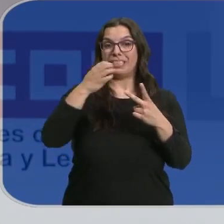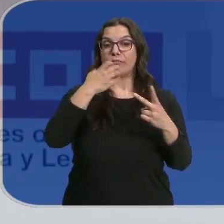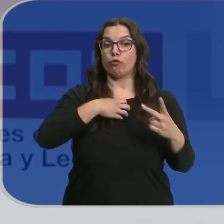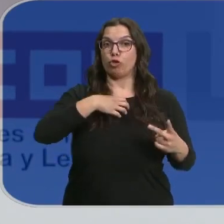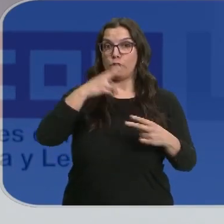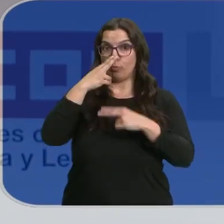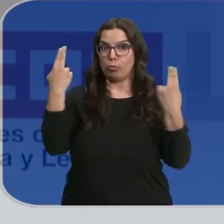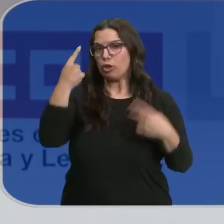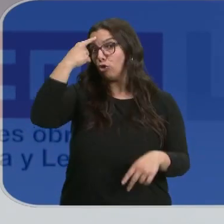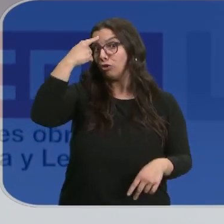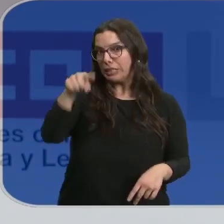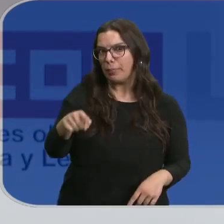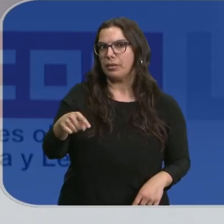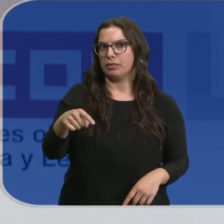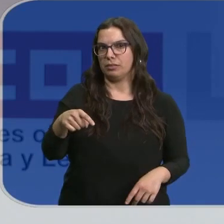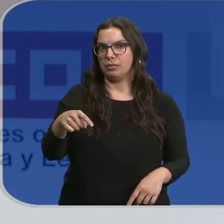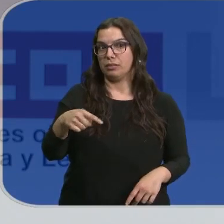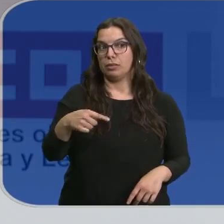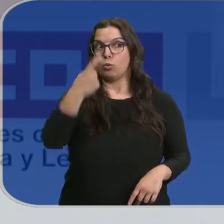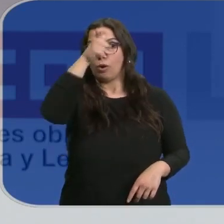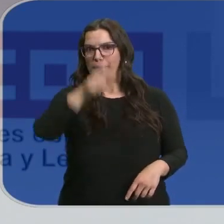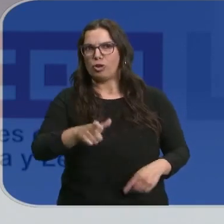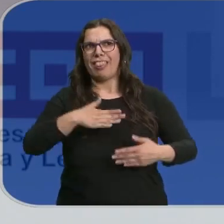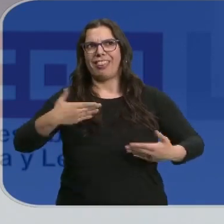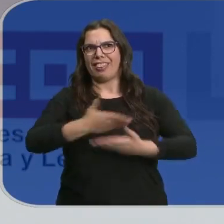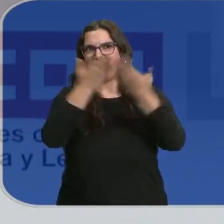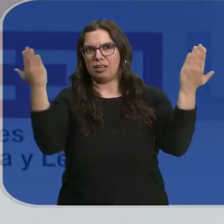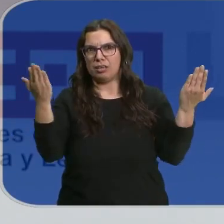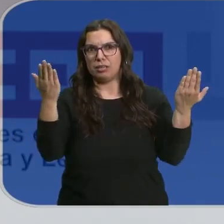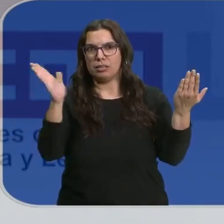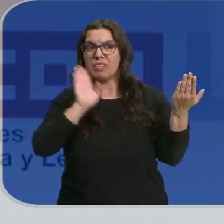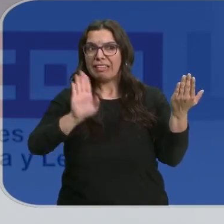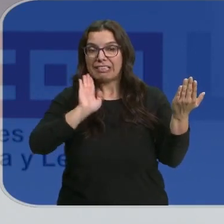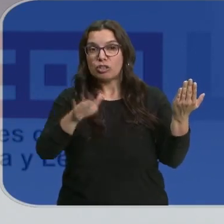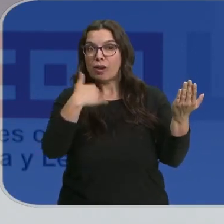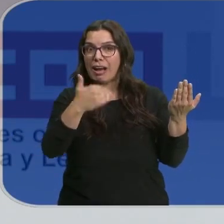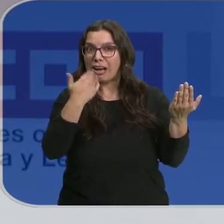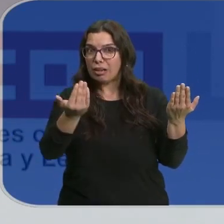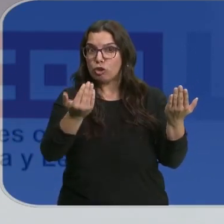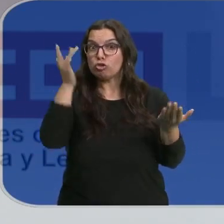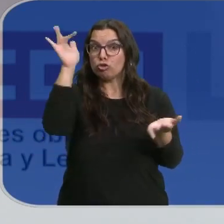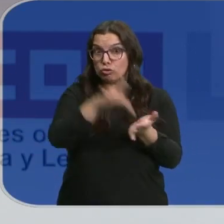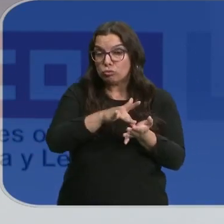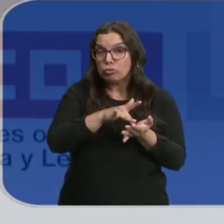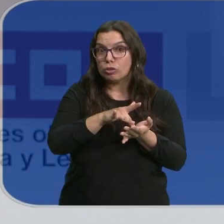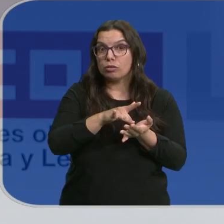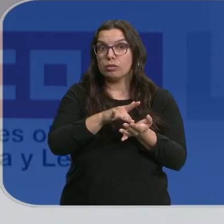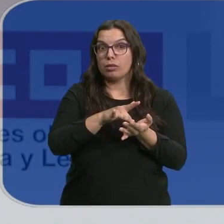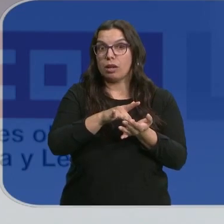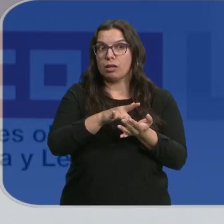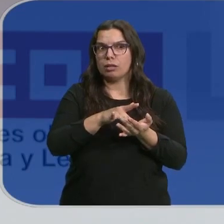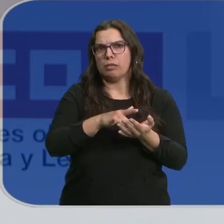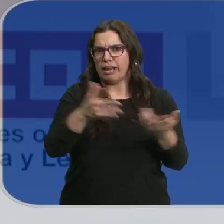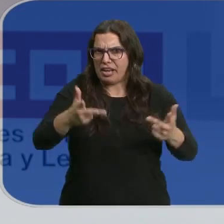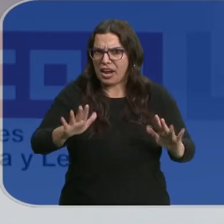funcionario público tiene el conocimiento de que alguien, quien sea, está cometiendo un delito de